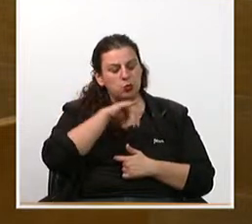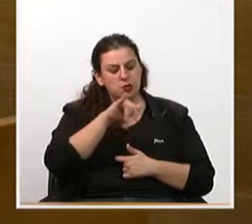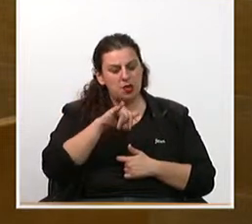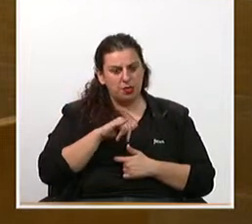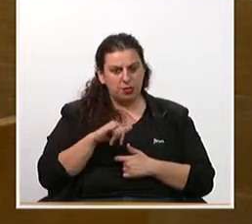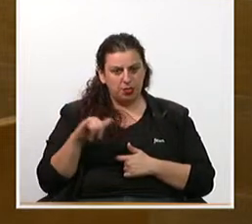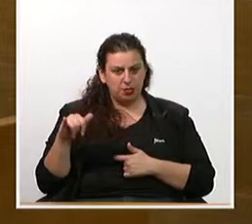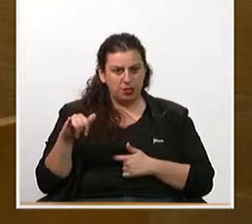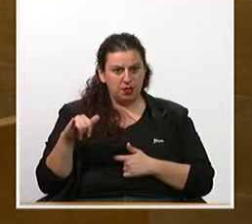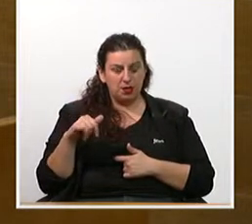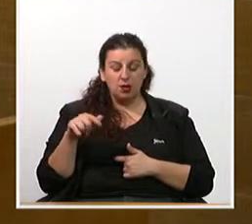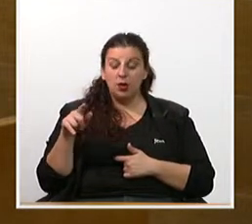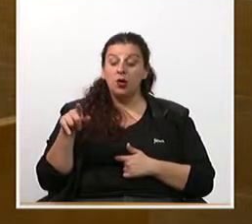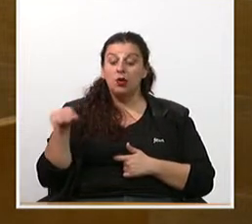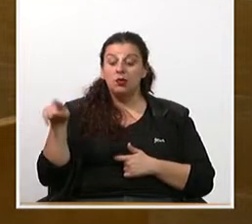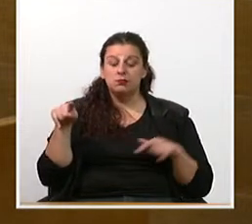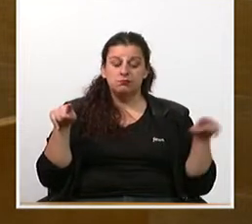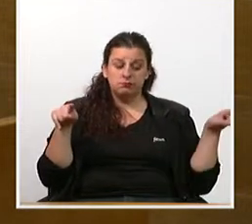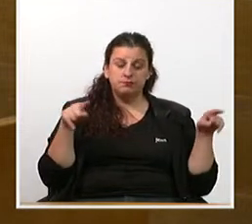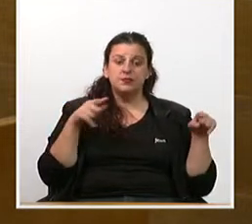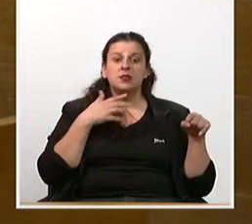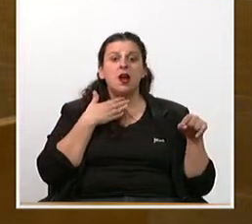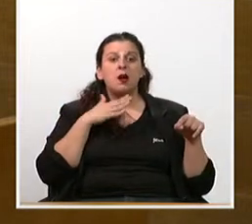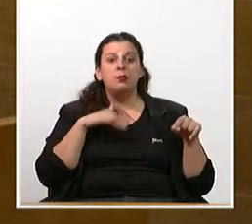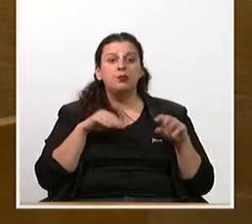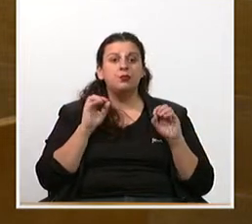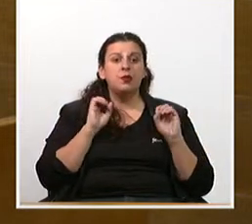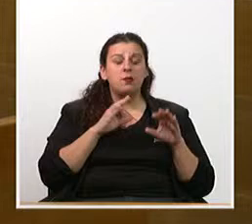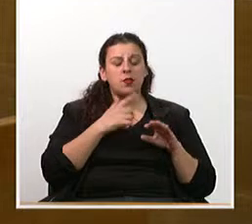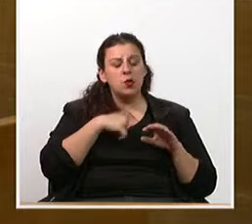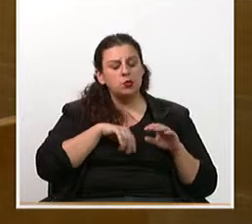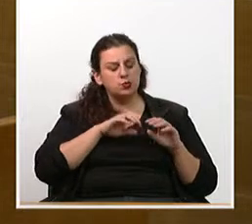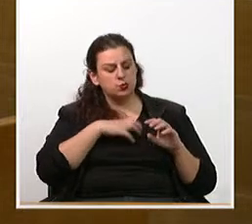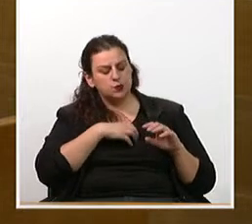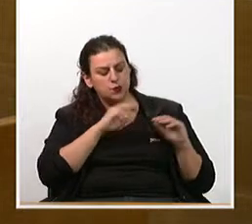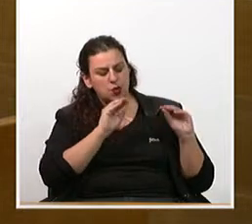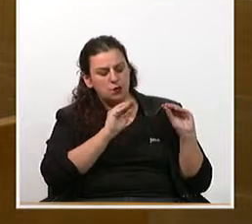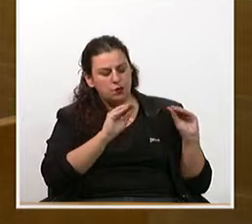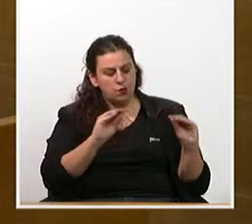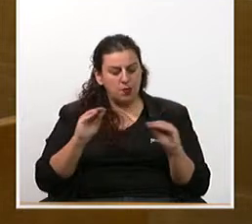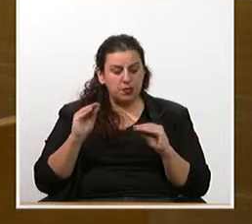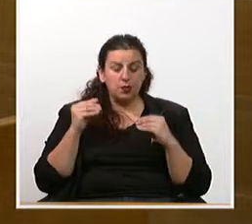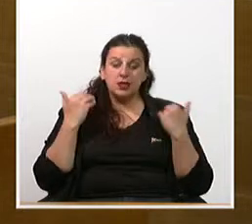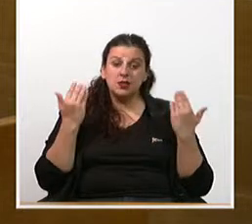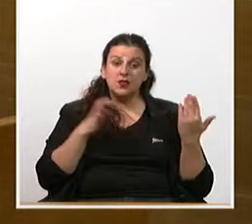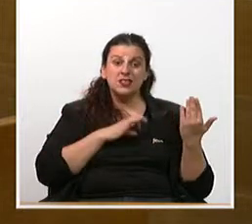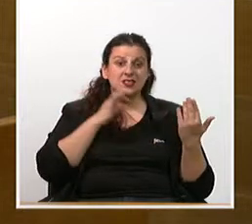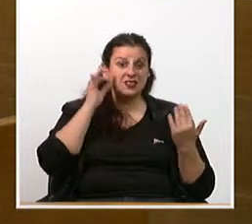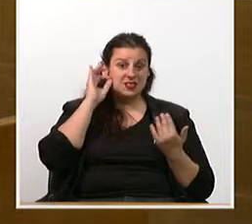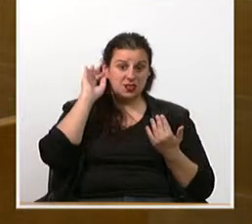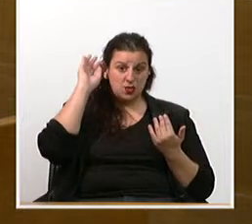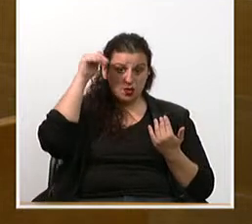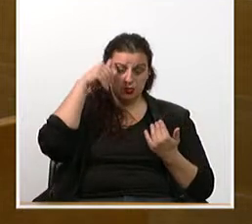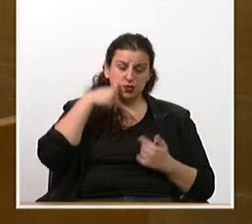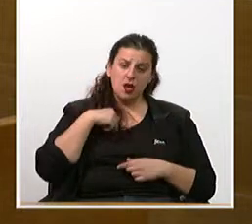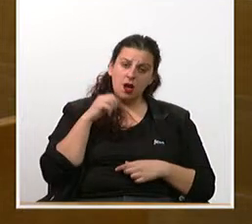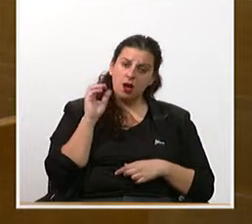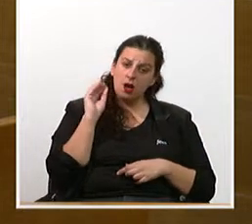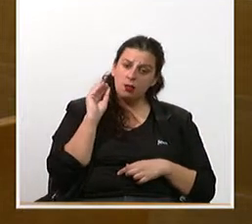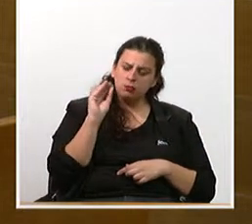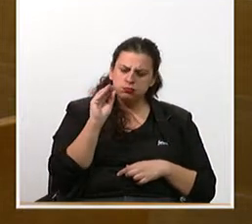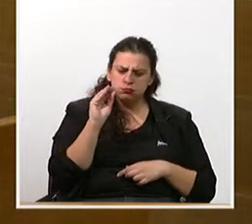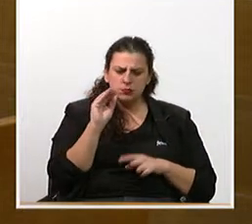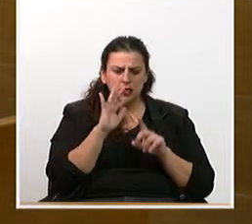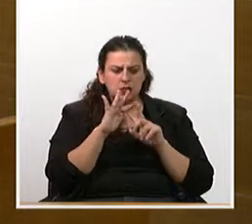y frente a su dejadez y abandono formación para el funcionariado por ello señora consellera le pregunto En qué circunstancias se